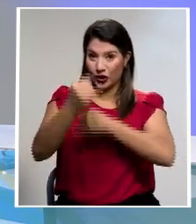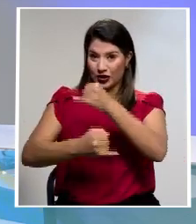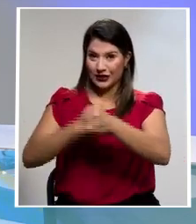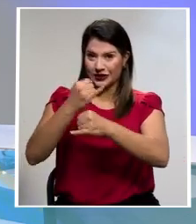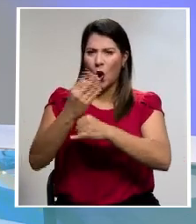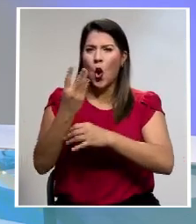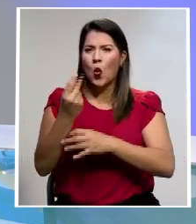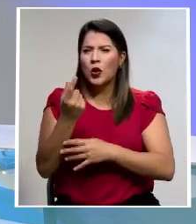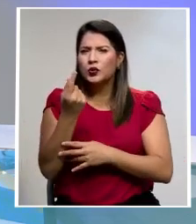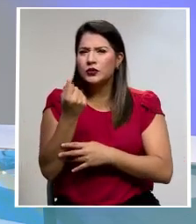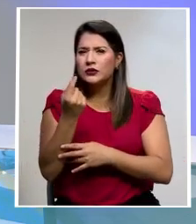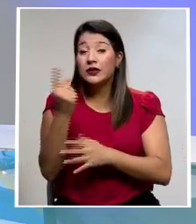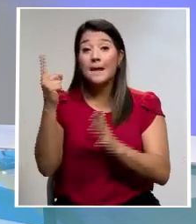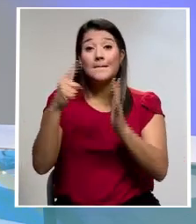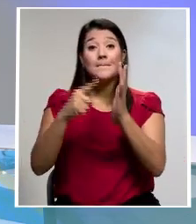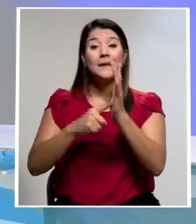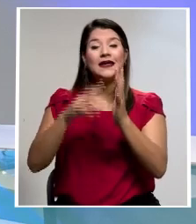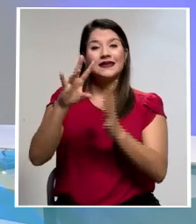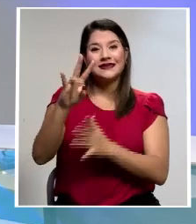por